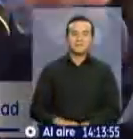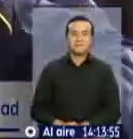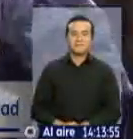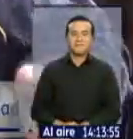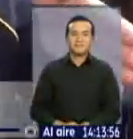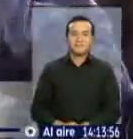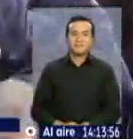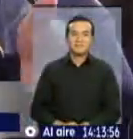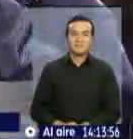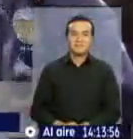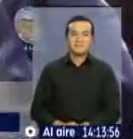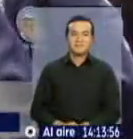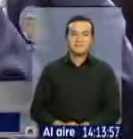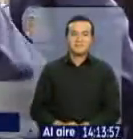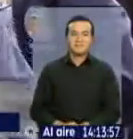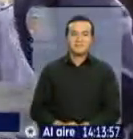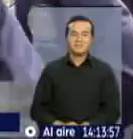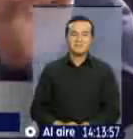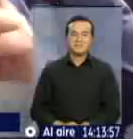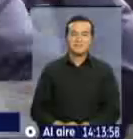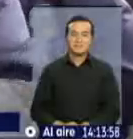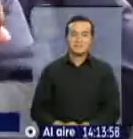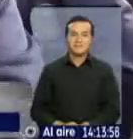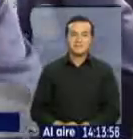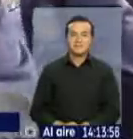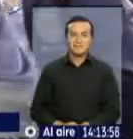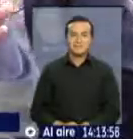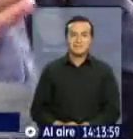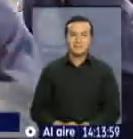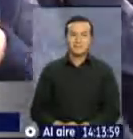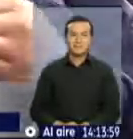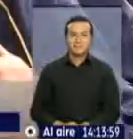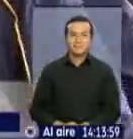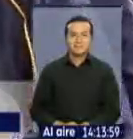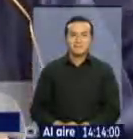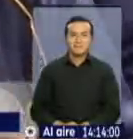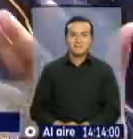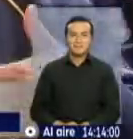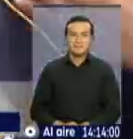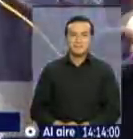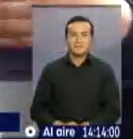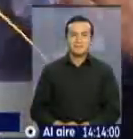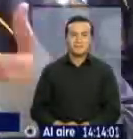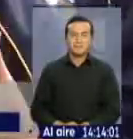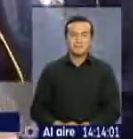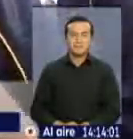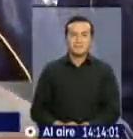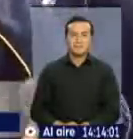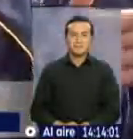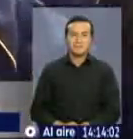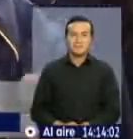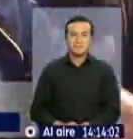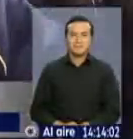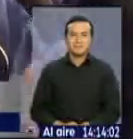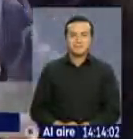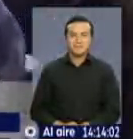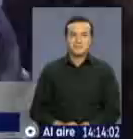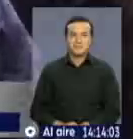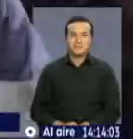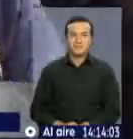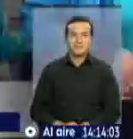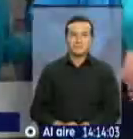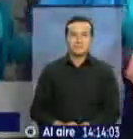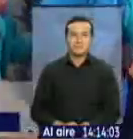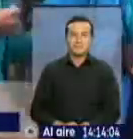día para las carreras y para concursar. Para todas las personas con discapacidad estamos